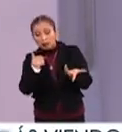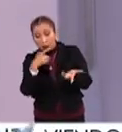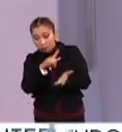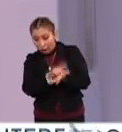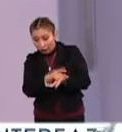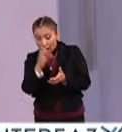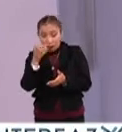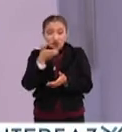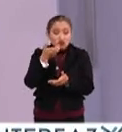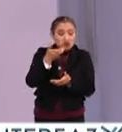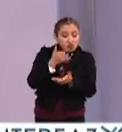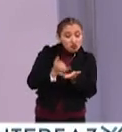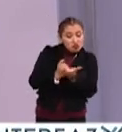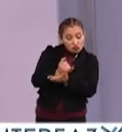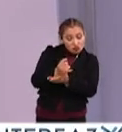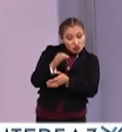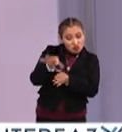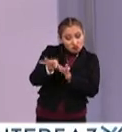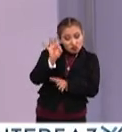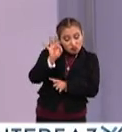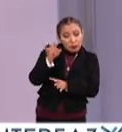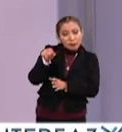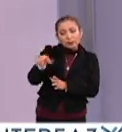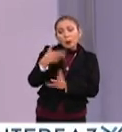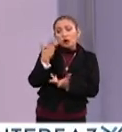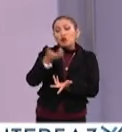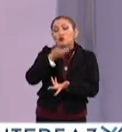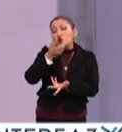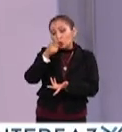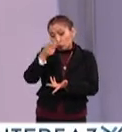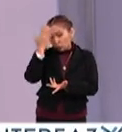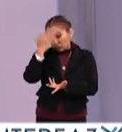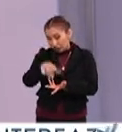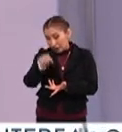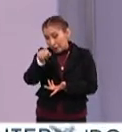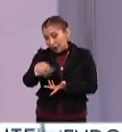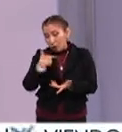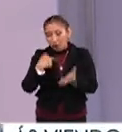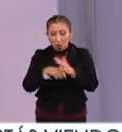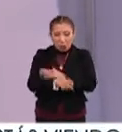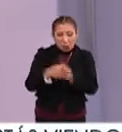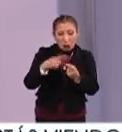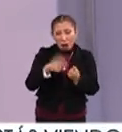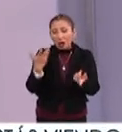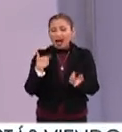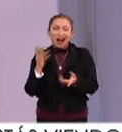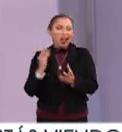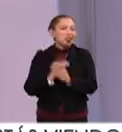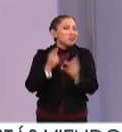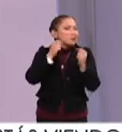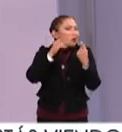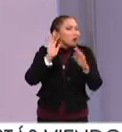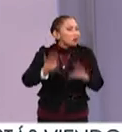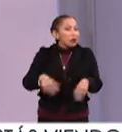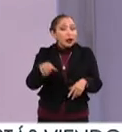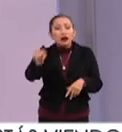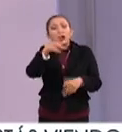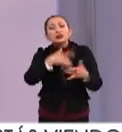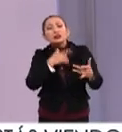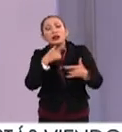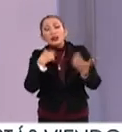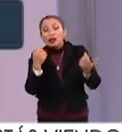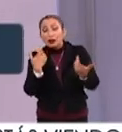legalidad, cultura democrática, pues esta cultura de corrupción, de no pasa nada, la percepción de la ciudadanía